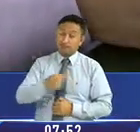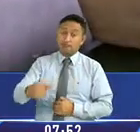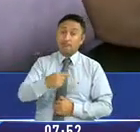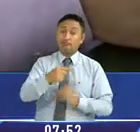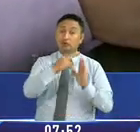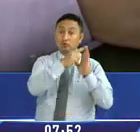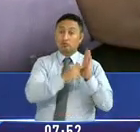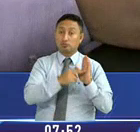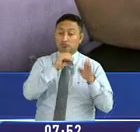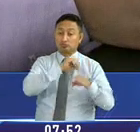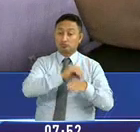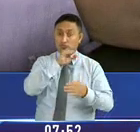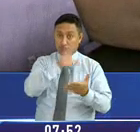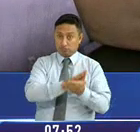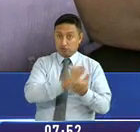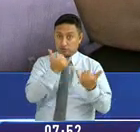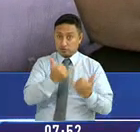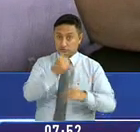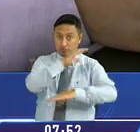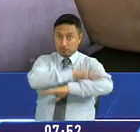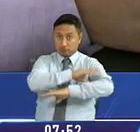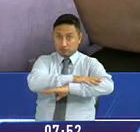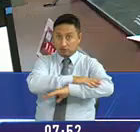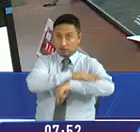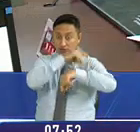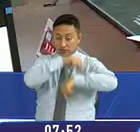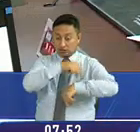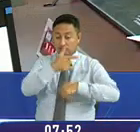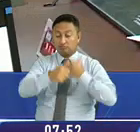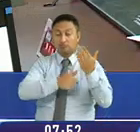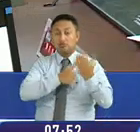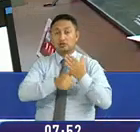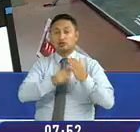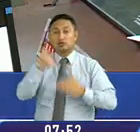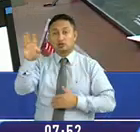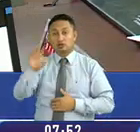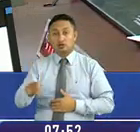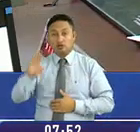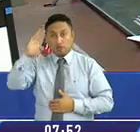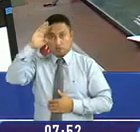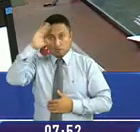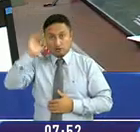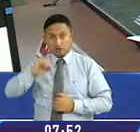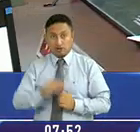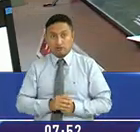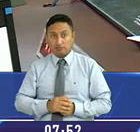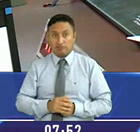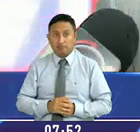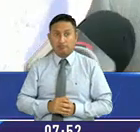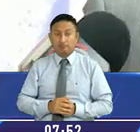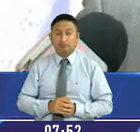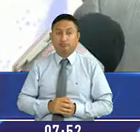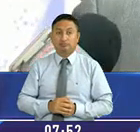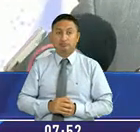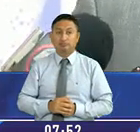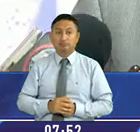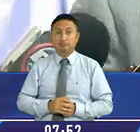aplicación que se está generando en conjunto con el Ministerio de Salud, Policía Nacional y Registro Civil. Ellos deberán